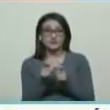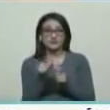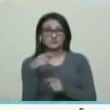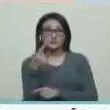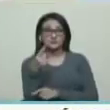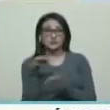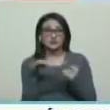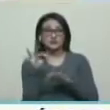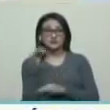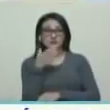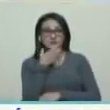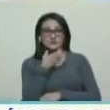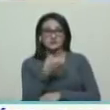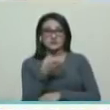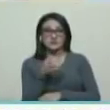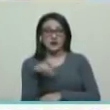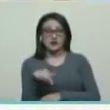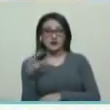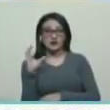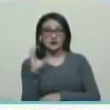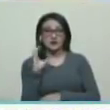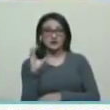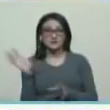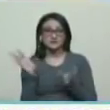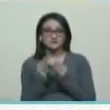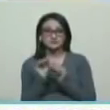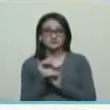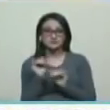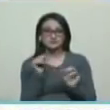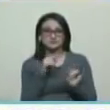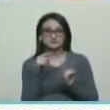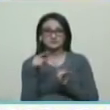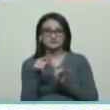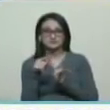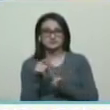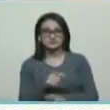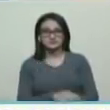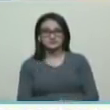el próximo 13 de diciembre en la ciudad de Caracas. Con esta información retornamos el contacto al estudio. Adelante.